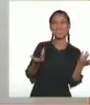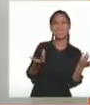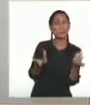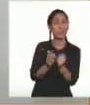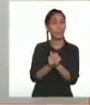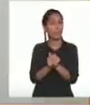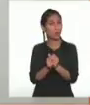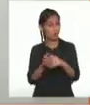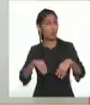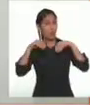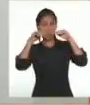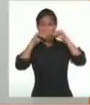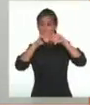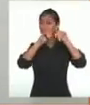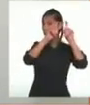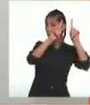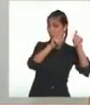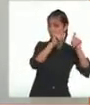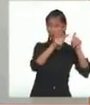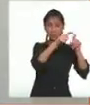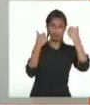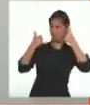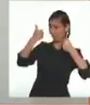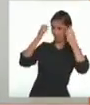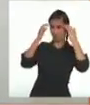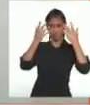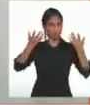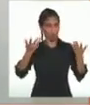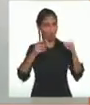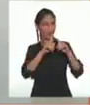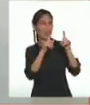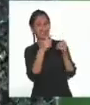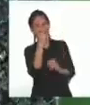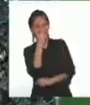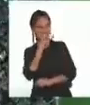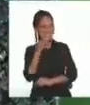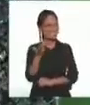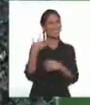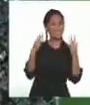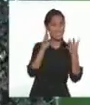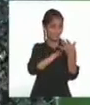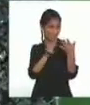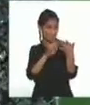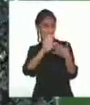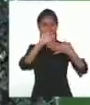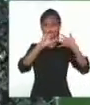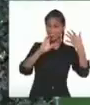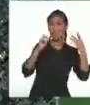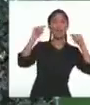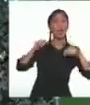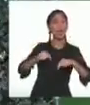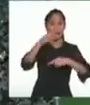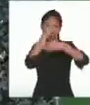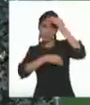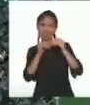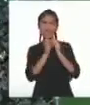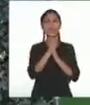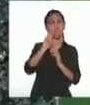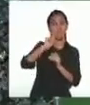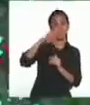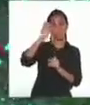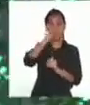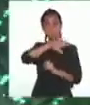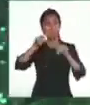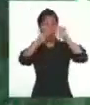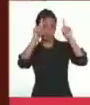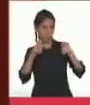Entonces no puedo hacer preguntas para que se confundan en el juego. ¡Es una bromita! Ya hemos visto las características, ahora conoceremos el tipo de